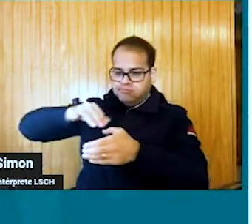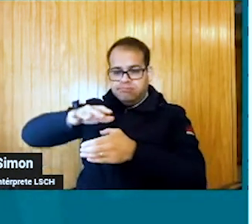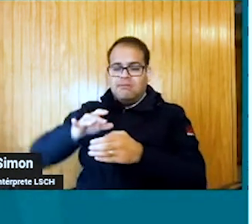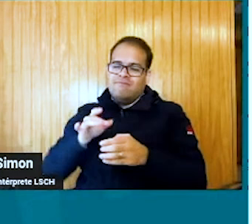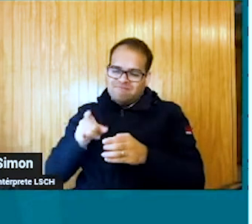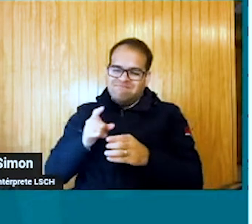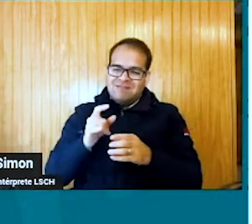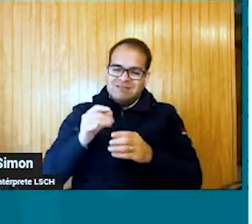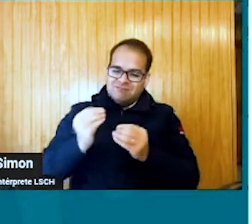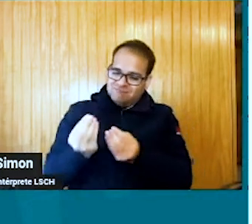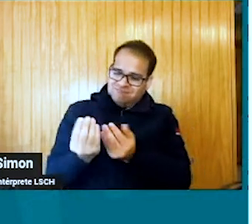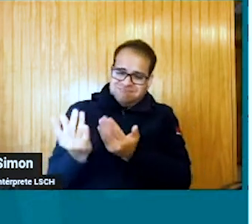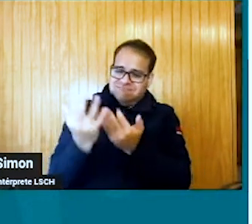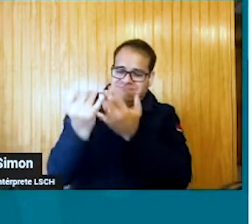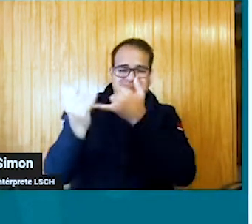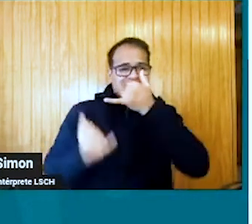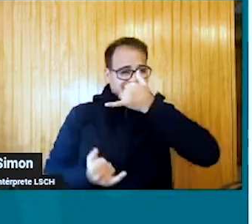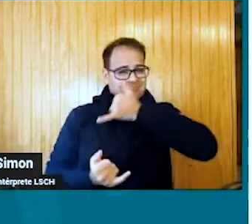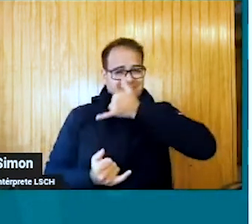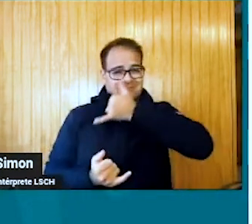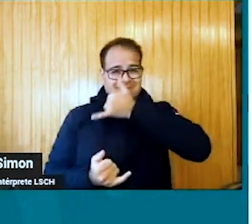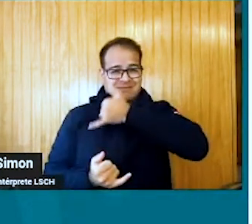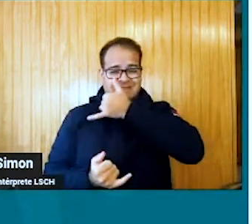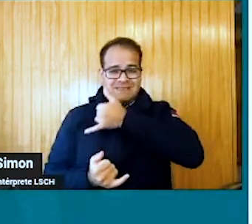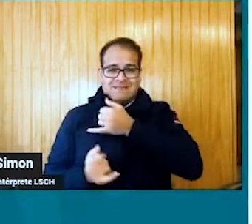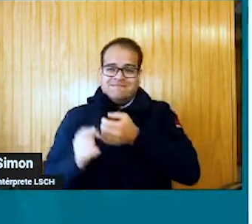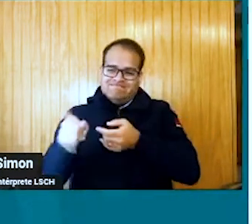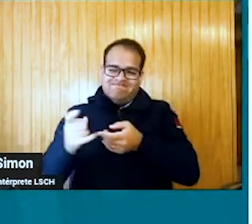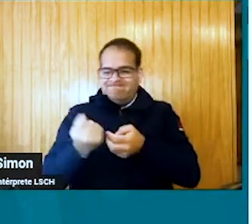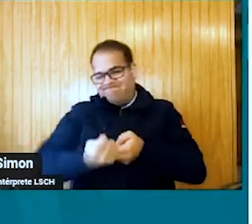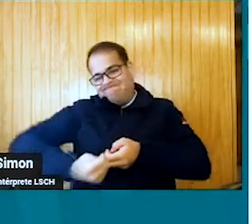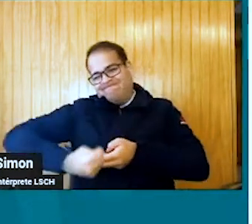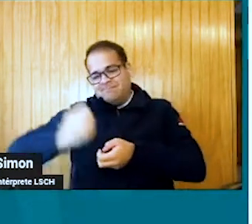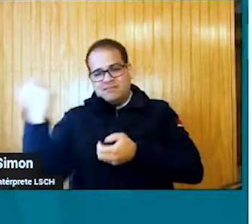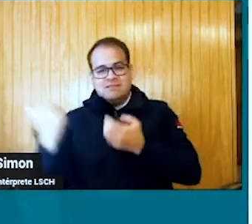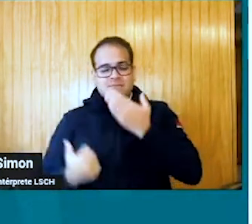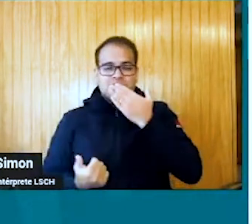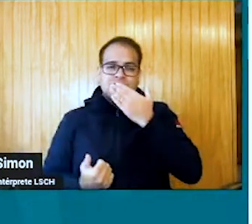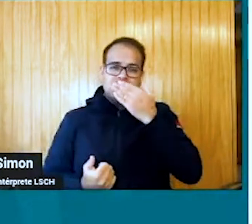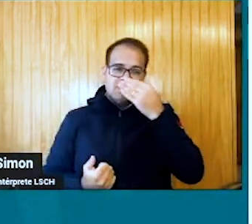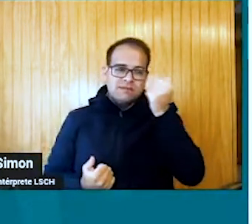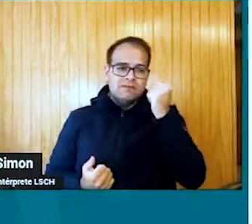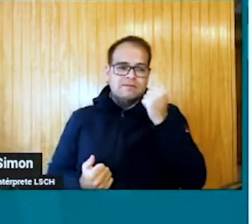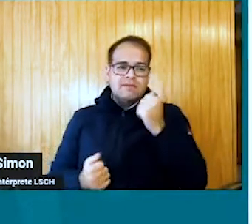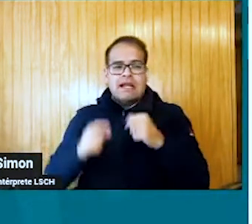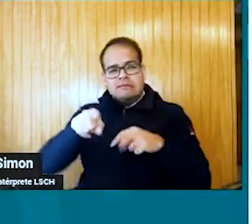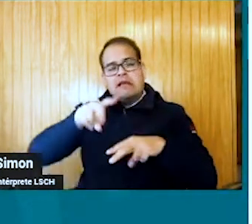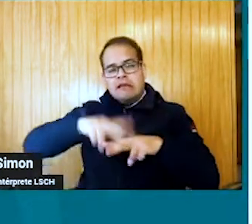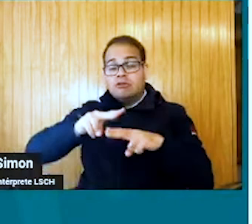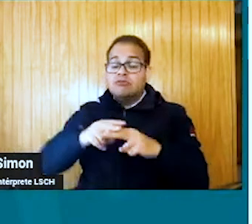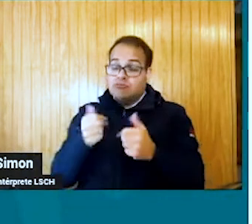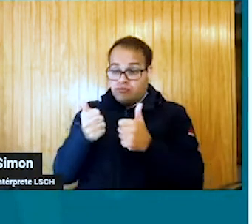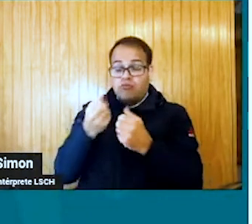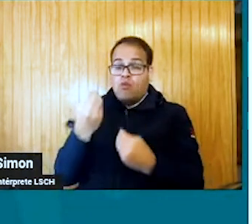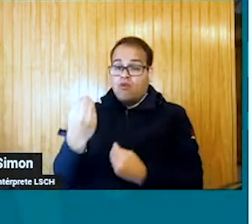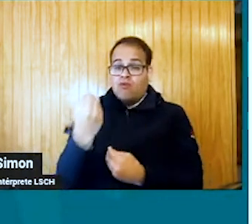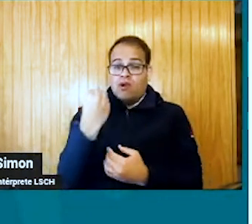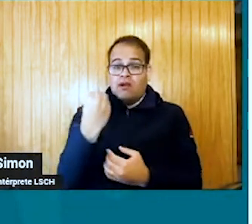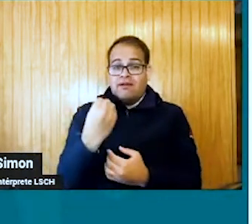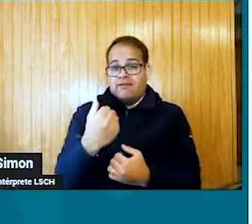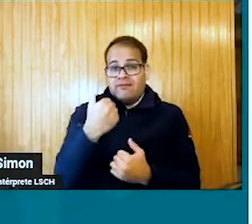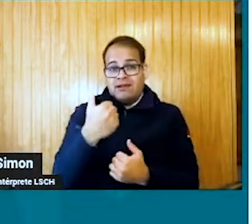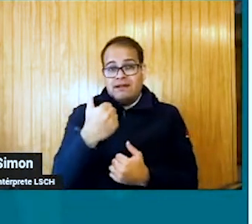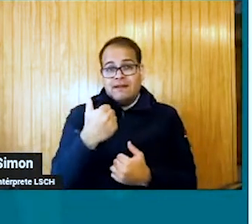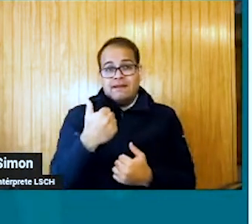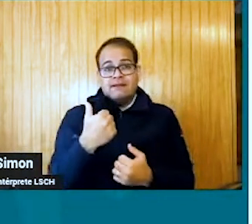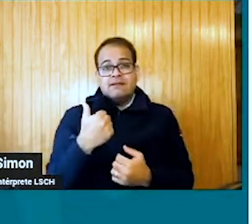contaminantes, por lo tanto van un poco en salida. El método es efectivo, por